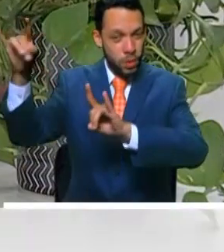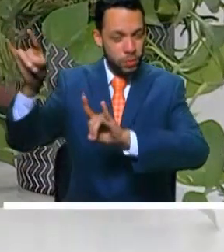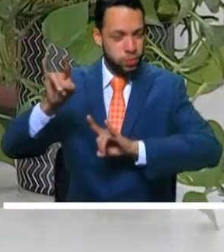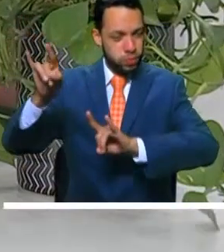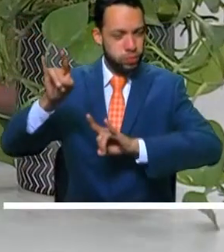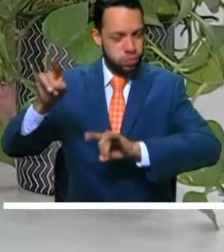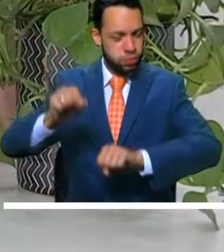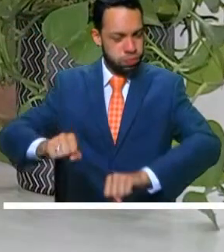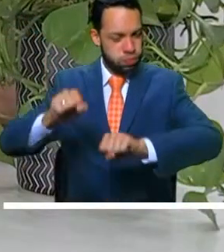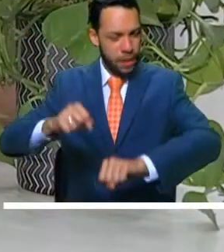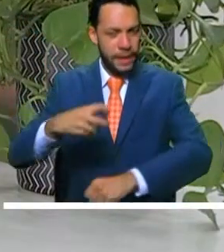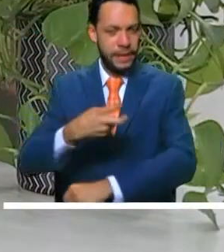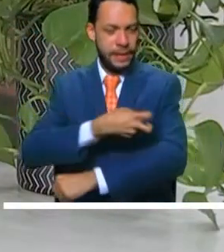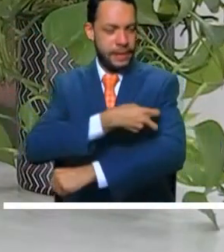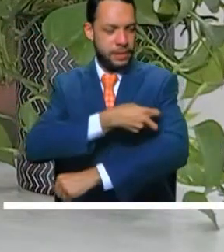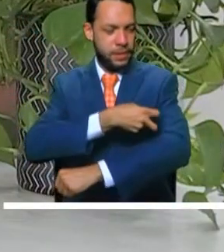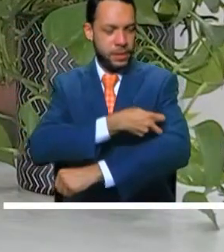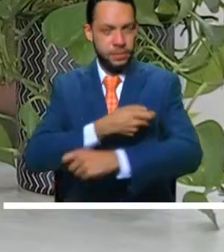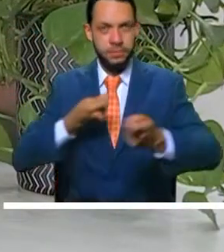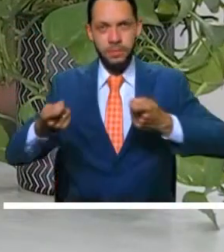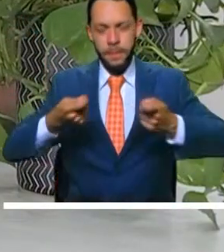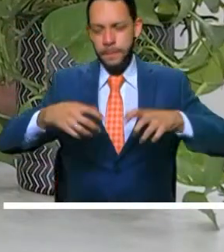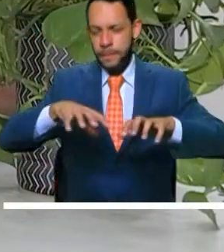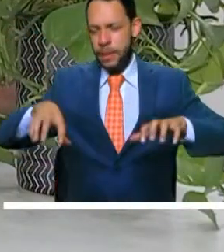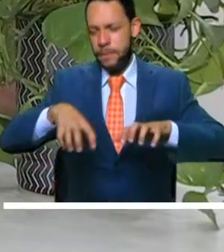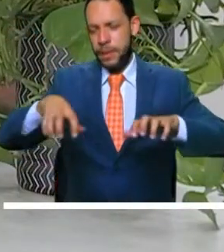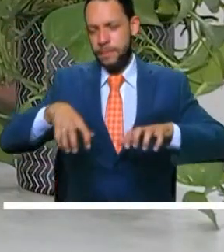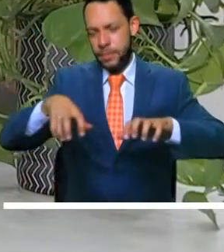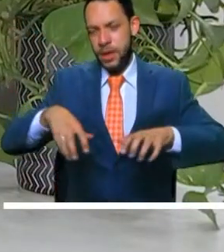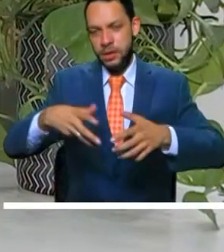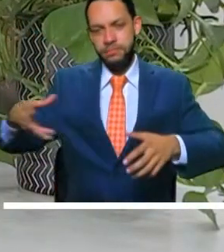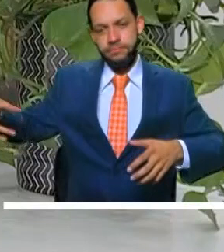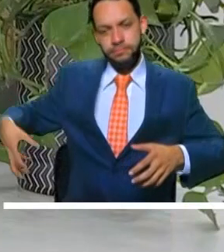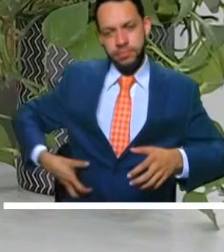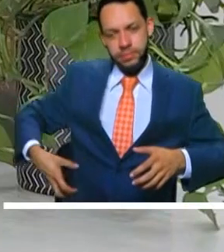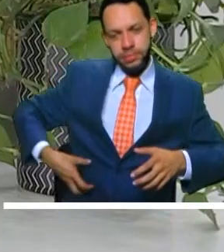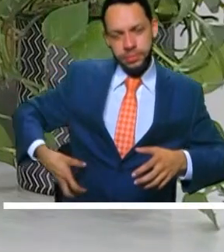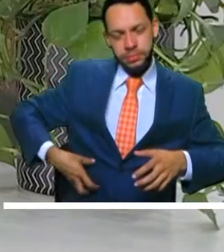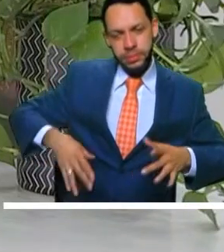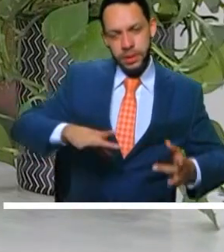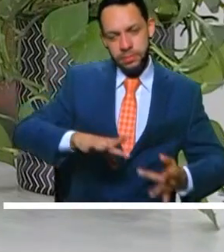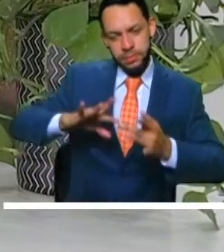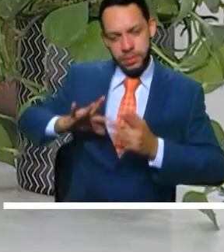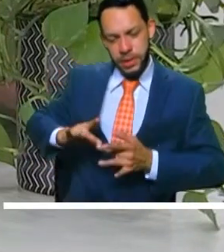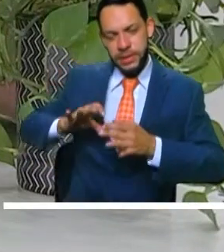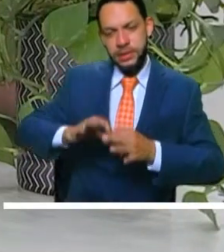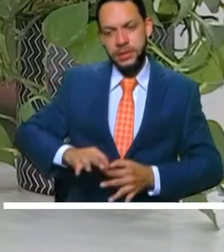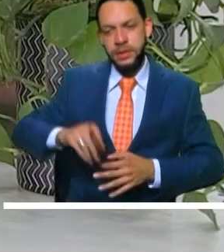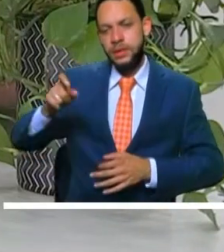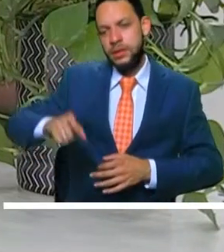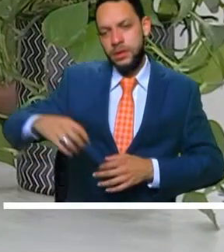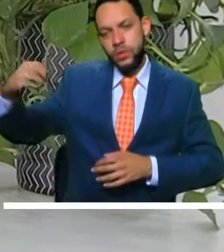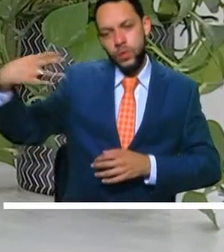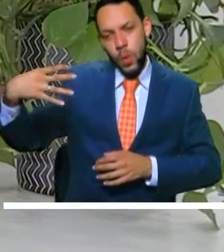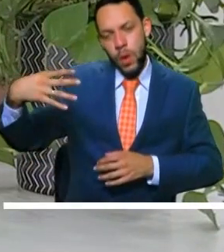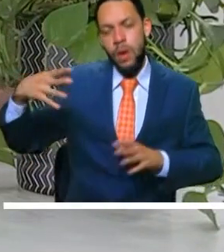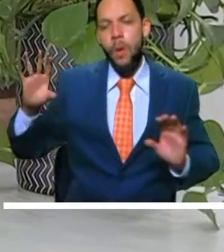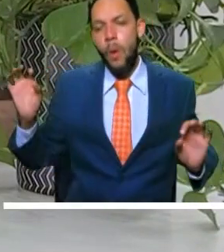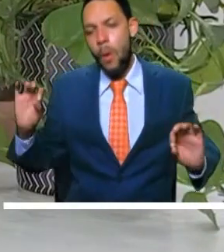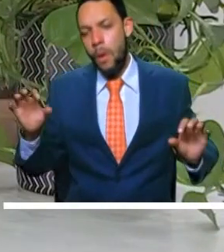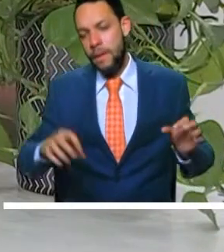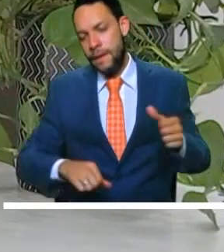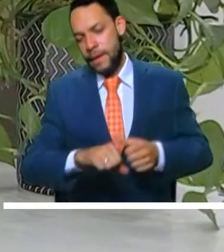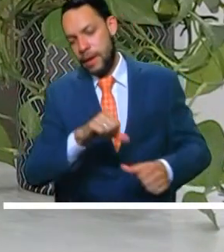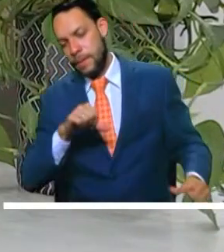vamos comiendo en lo que manejamos se activa con el sol en el riñón. Entonces, es muy importante tener sol. Si no, nos toca suplementar. La pandemia